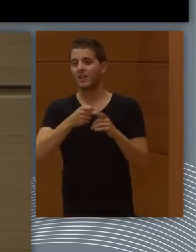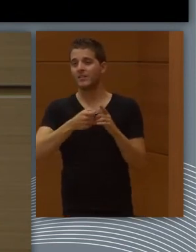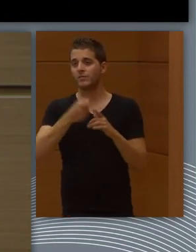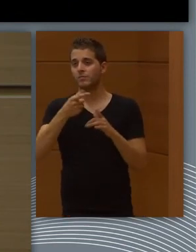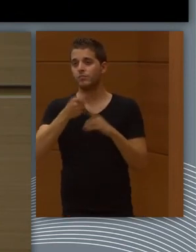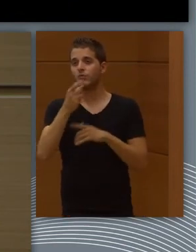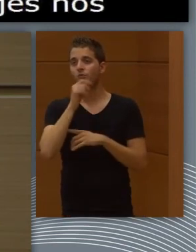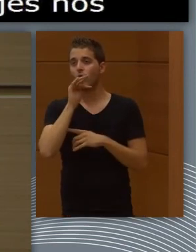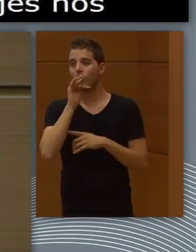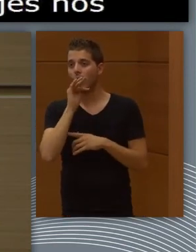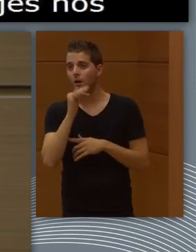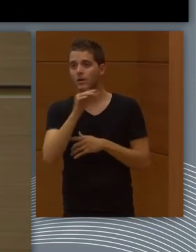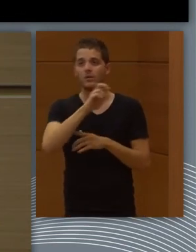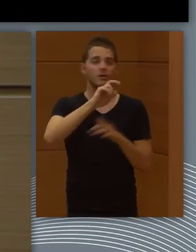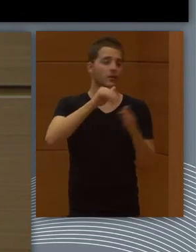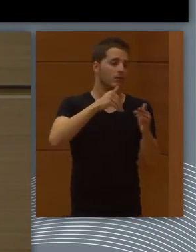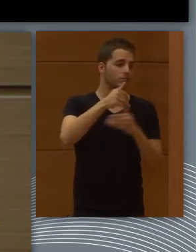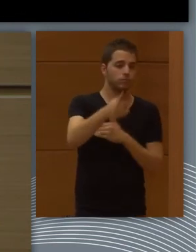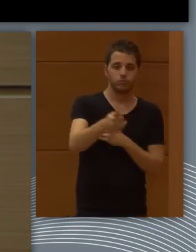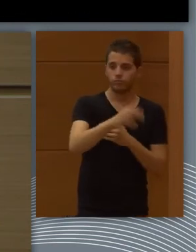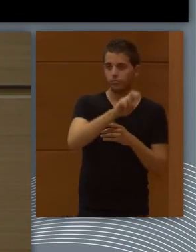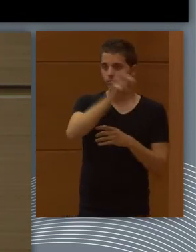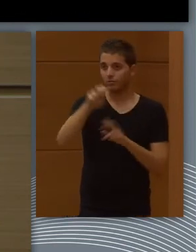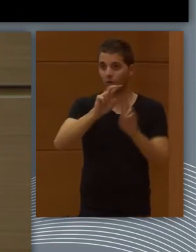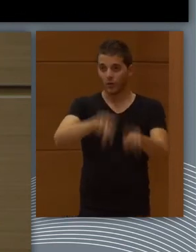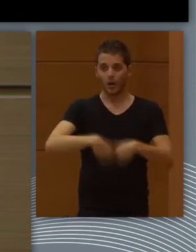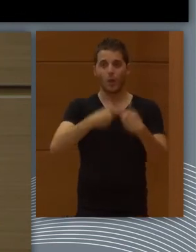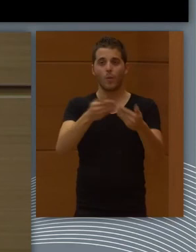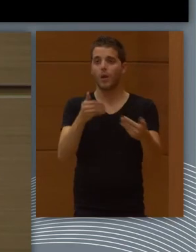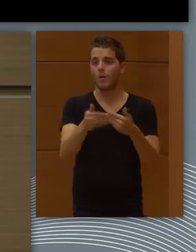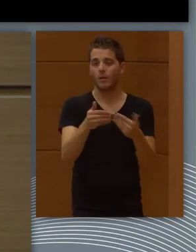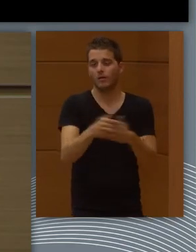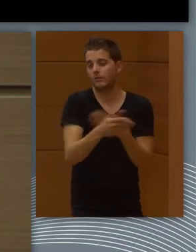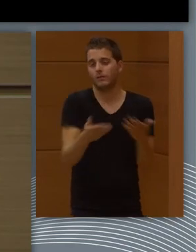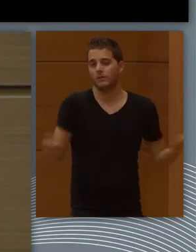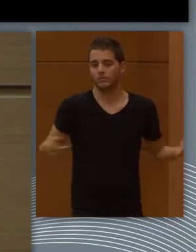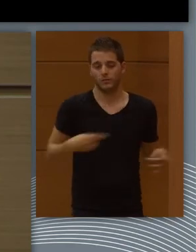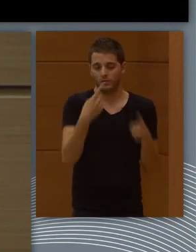de caducidad, cuándo lo tenemos que renovar, en fin, ese tipo de cosas.